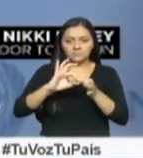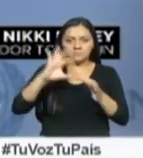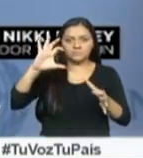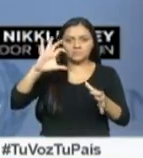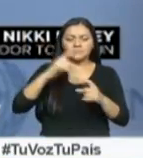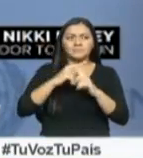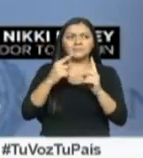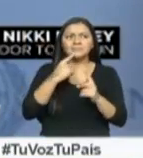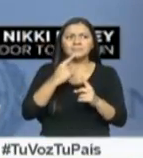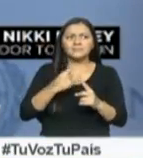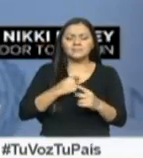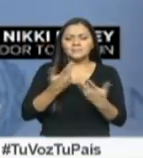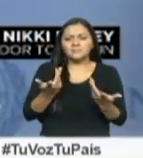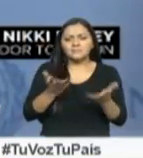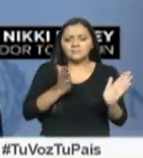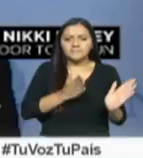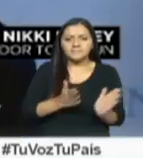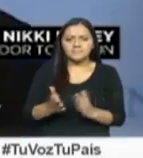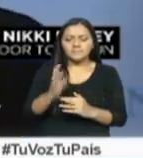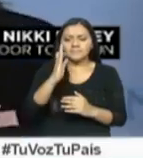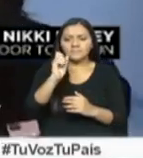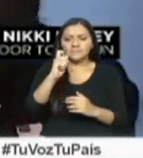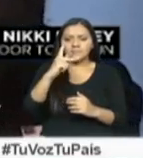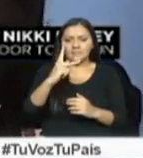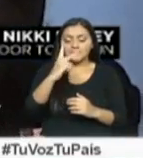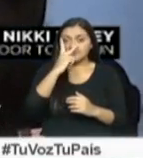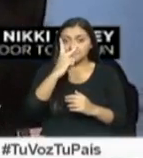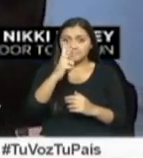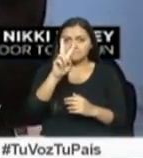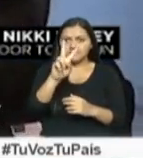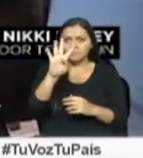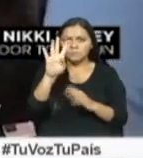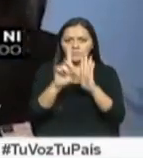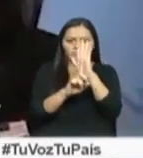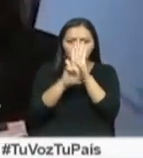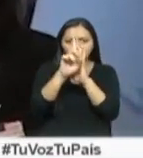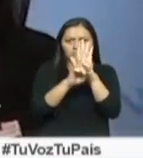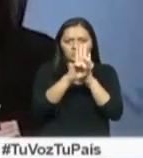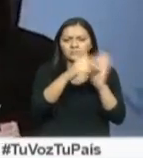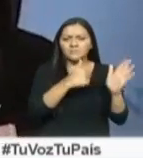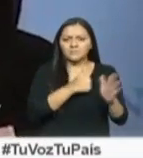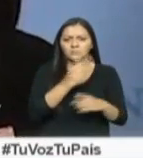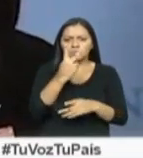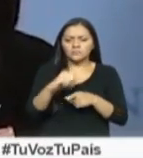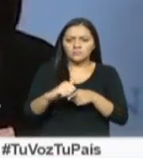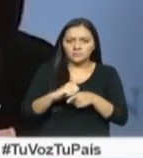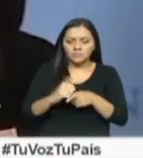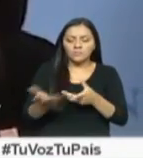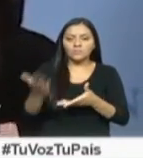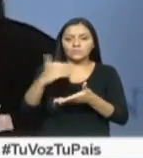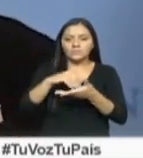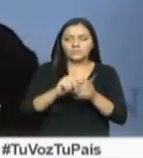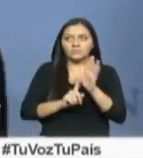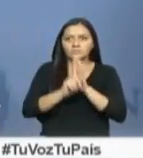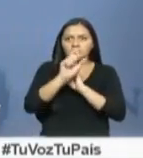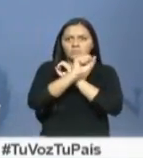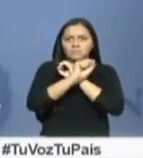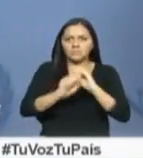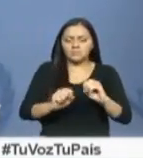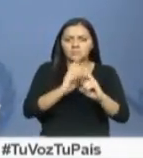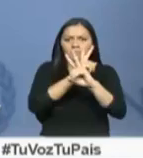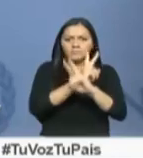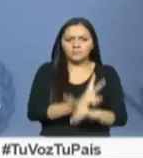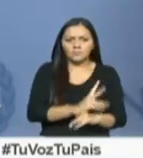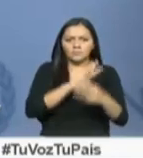Díganme por qué no desplegar el sistema TAP teniendo en cuenta los 24 misiles balísticos, los 2 ensayos nucleares, sabiendo que vamos a proteger a